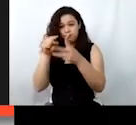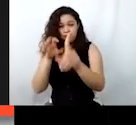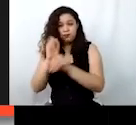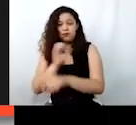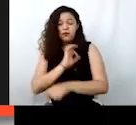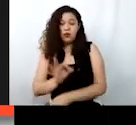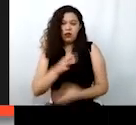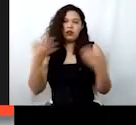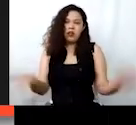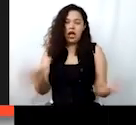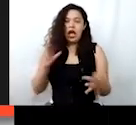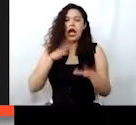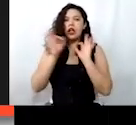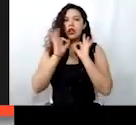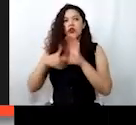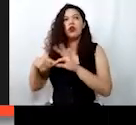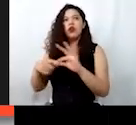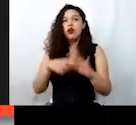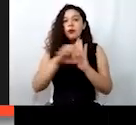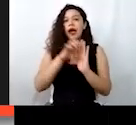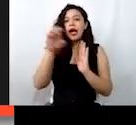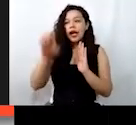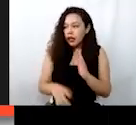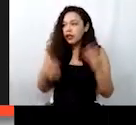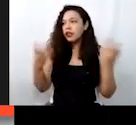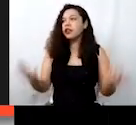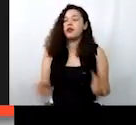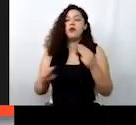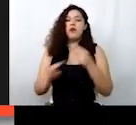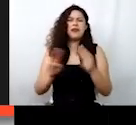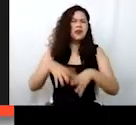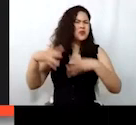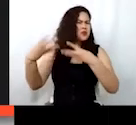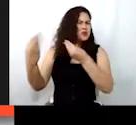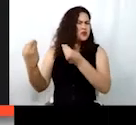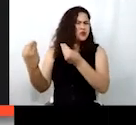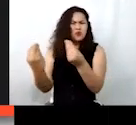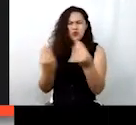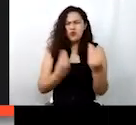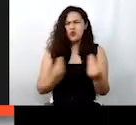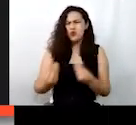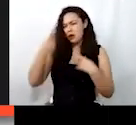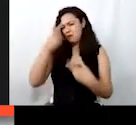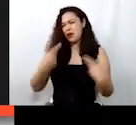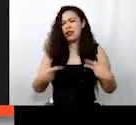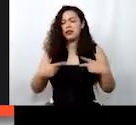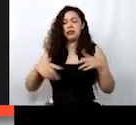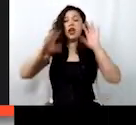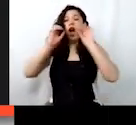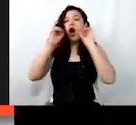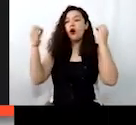Hay rutas, hay ejemplos, hay muchísimo material abierto y disponible para que las organizaciones